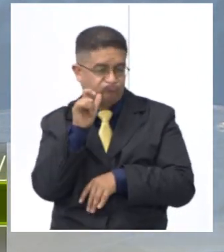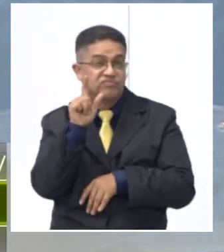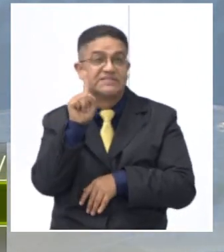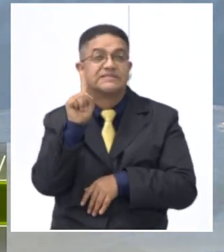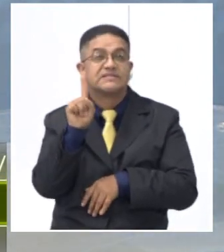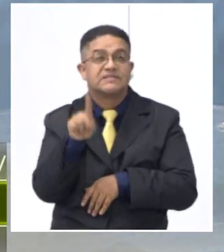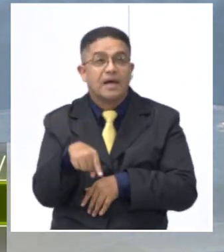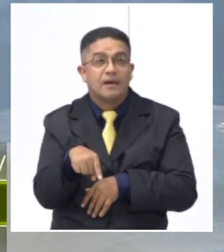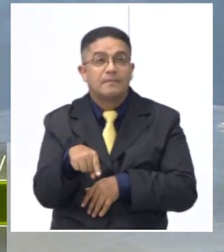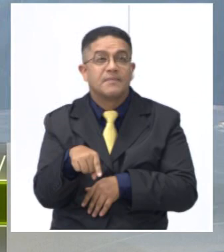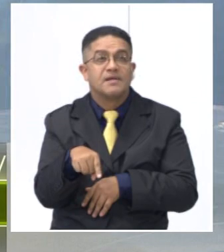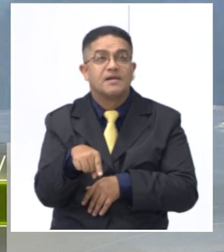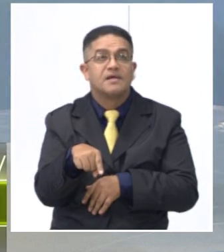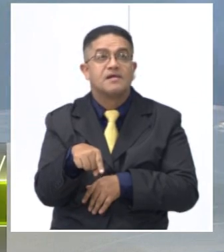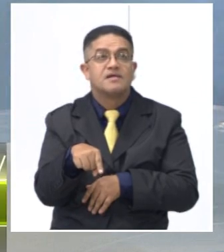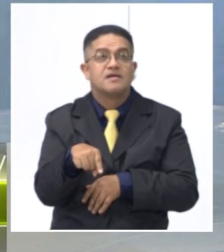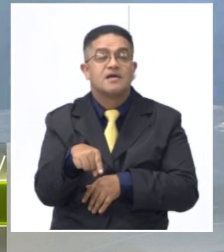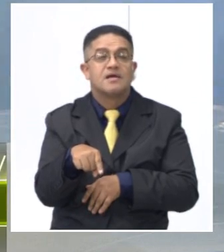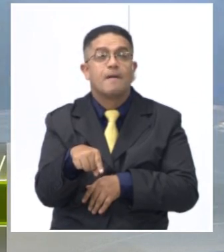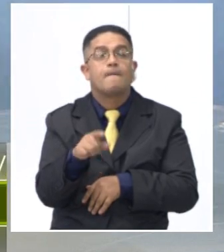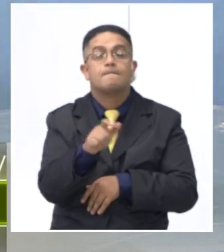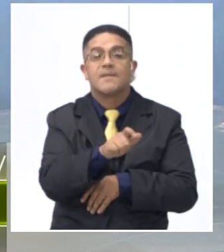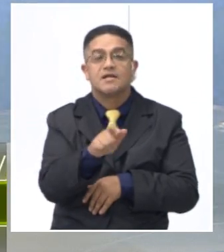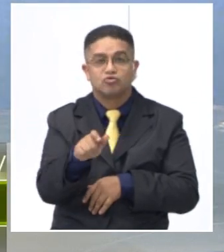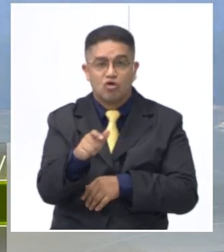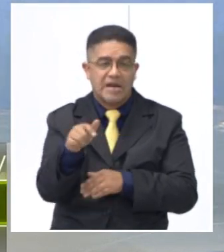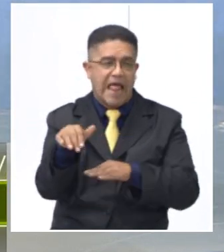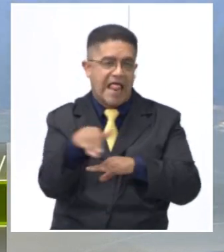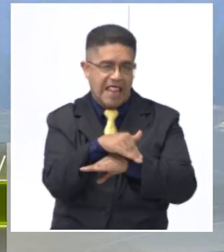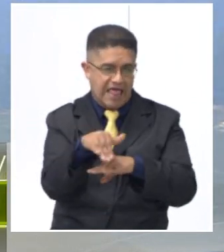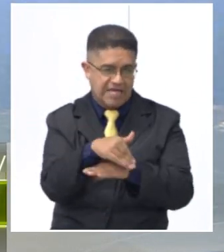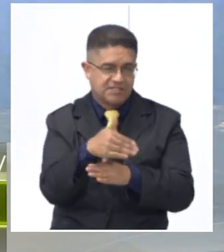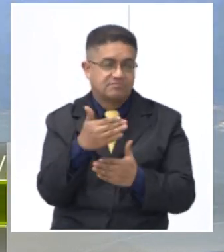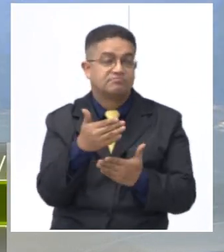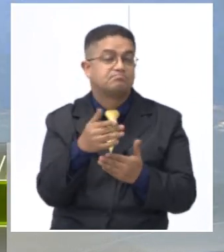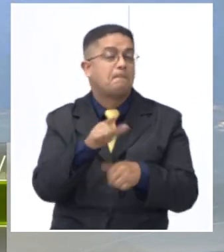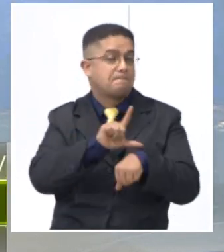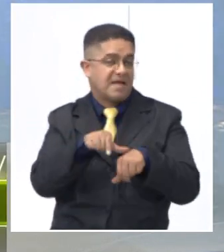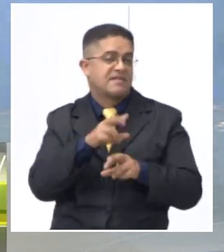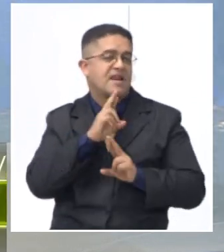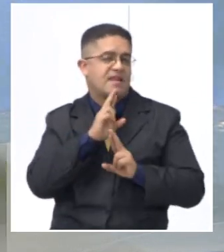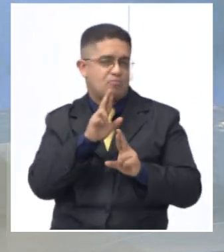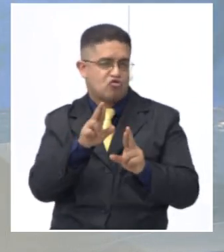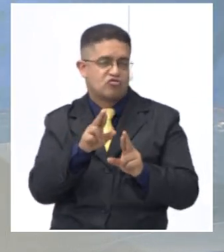a través de los usuarios desde la calle. Así que vamos a responder estas preguntas cuando